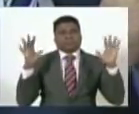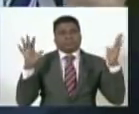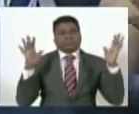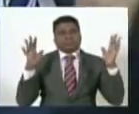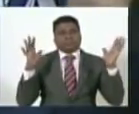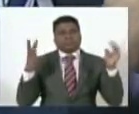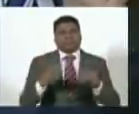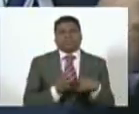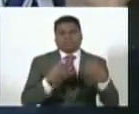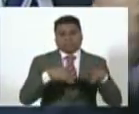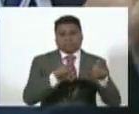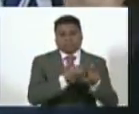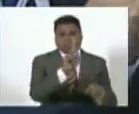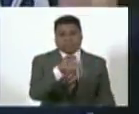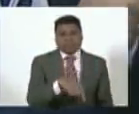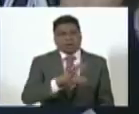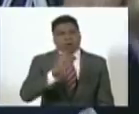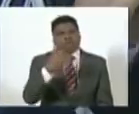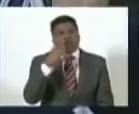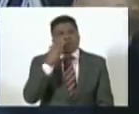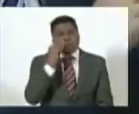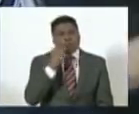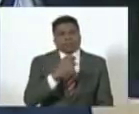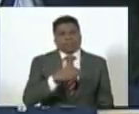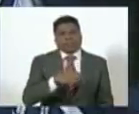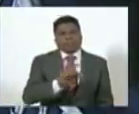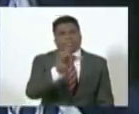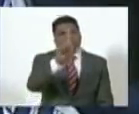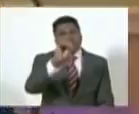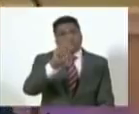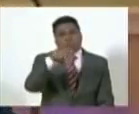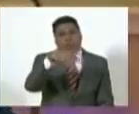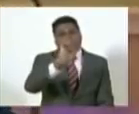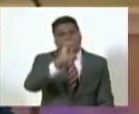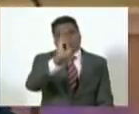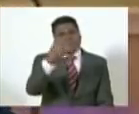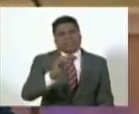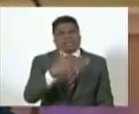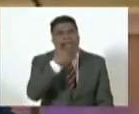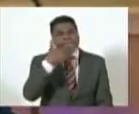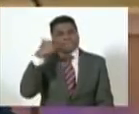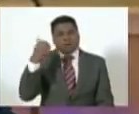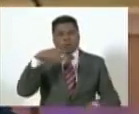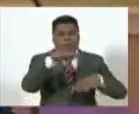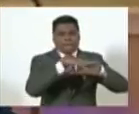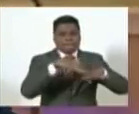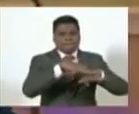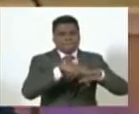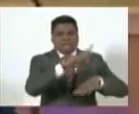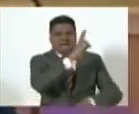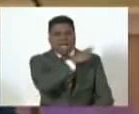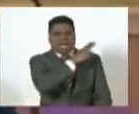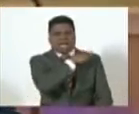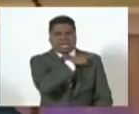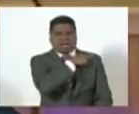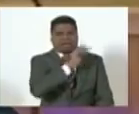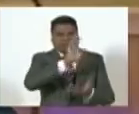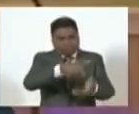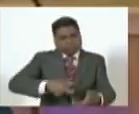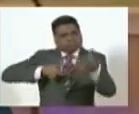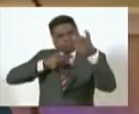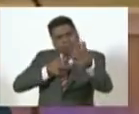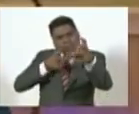Así como González López ha sido y es el mejor jefe del SEBIN, el mejor